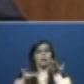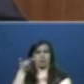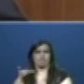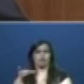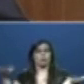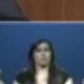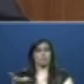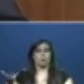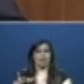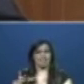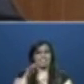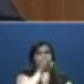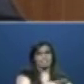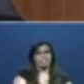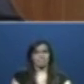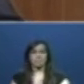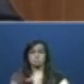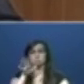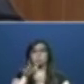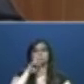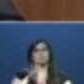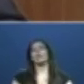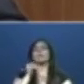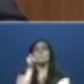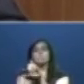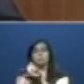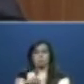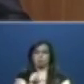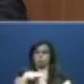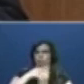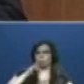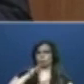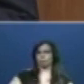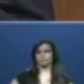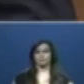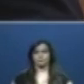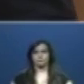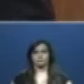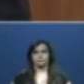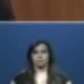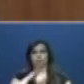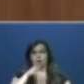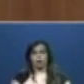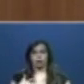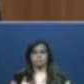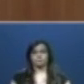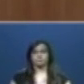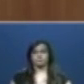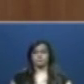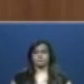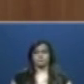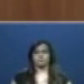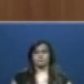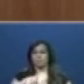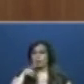pediátricas a la vista del resultado muy positiva de su experiencia piloto quiero referirme ahora al problema del